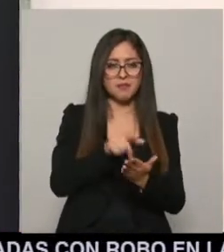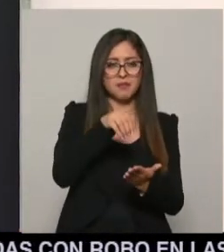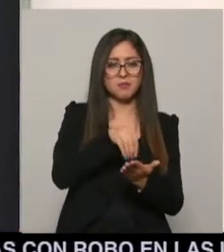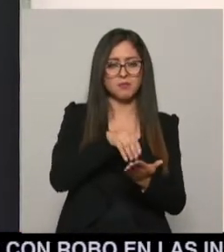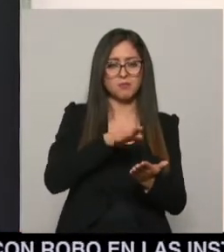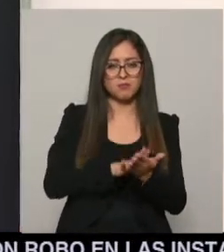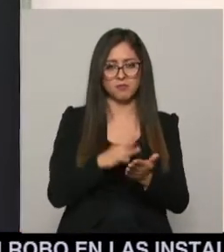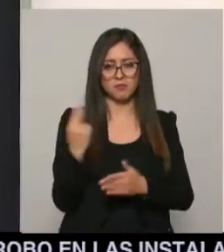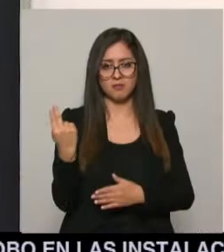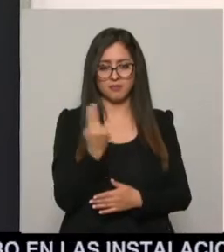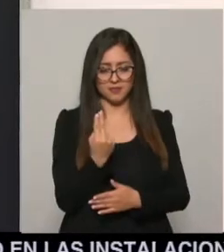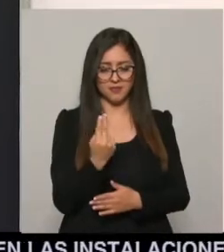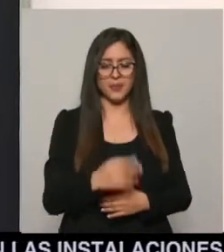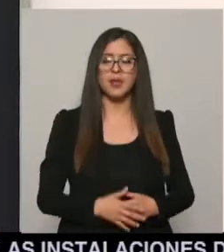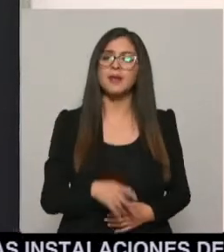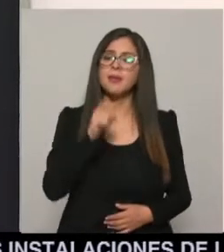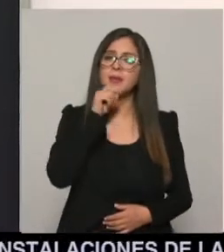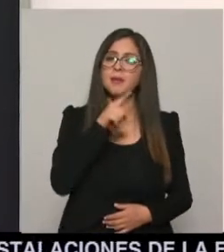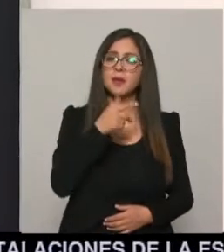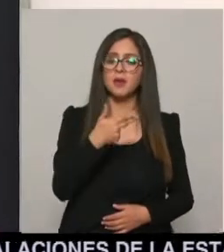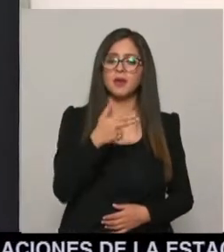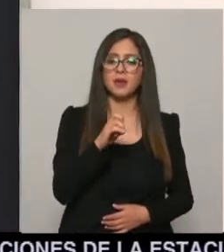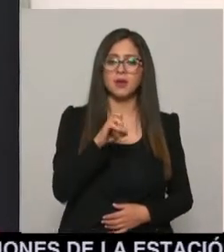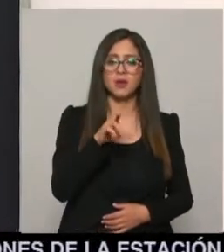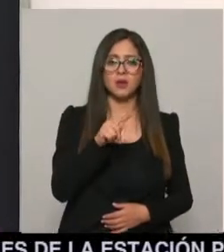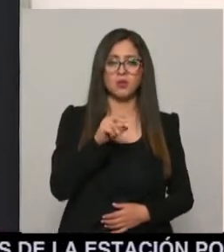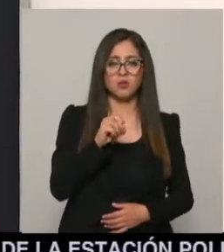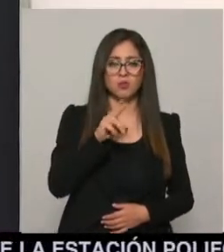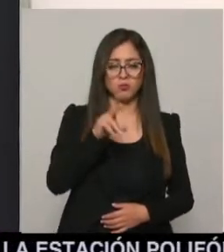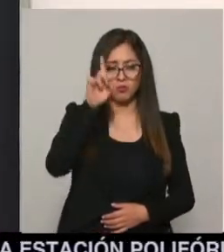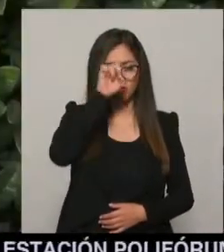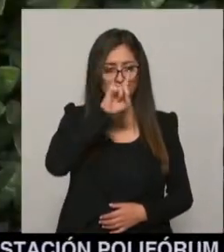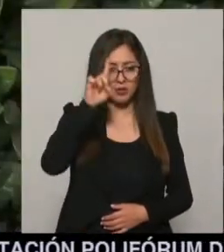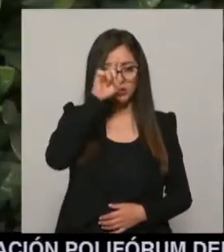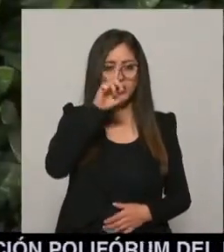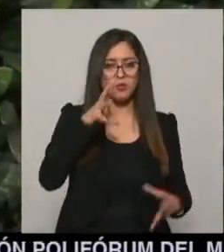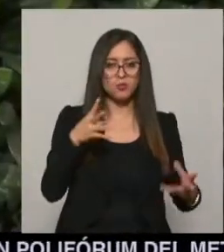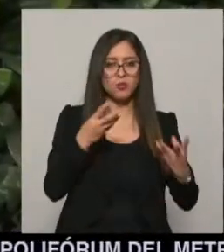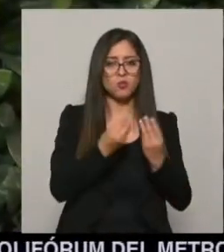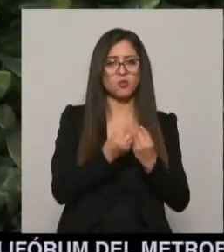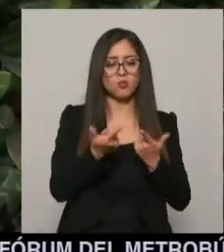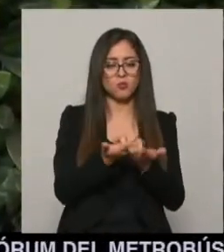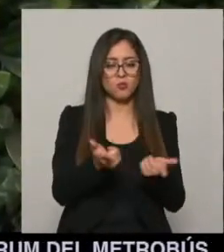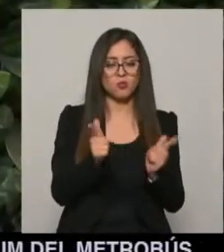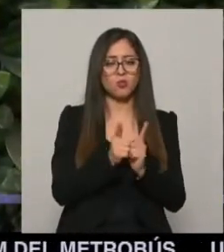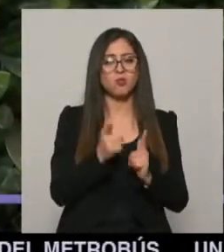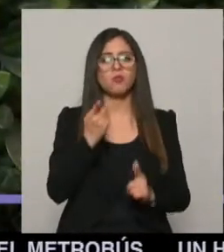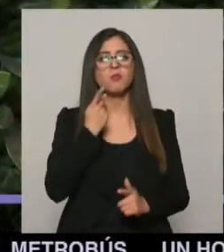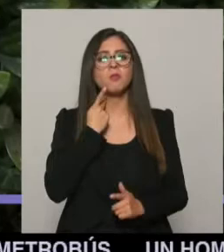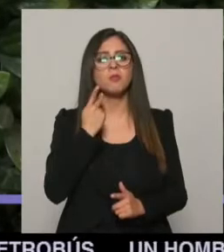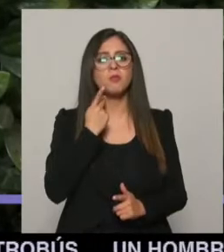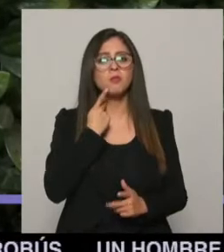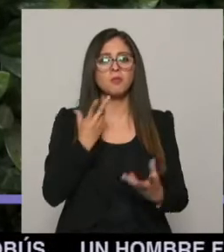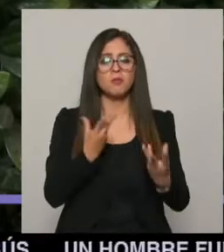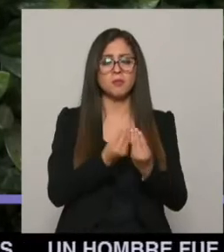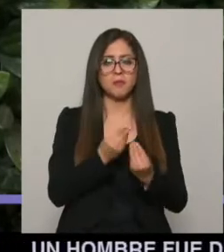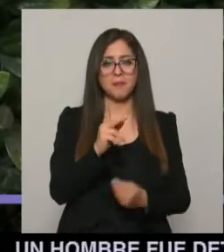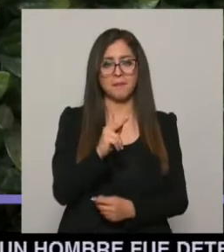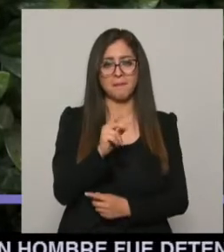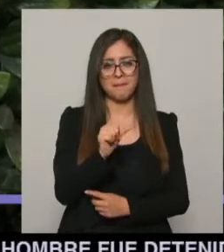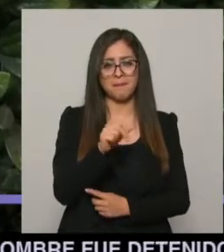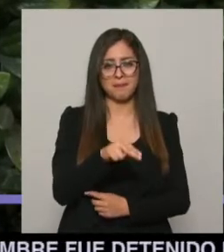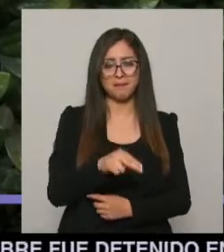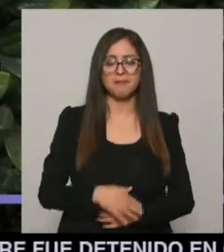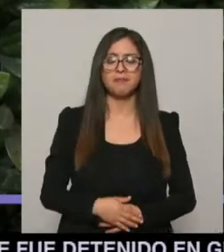en la mesa de debate Héctor Saúl Telles, consejero regional del Partido Acción Nacional. Bienvenido. Buenos días, Mariana, buenos días, José